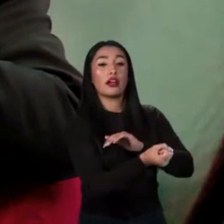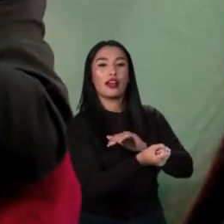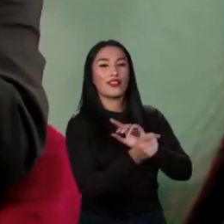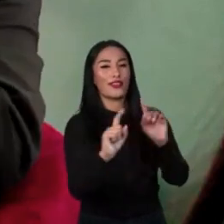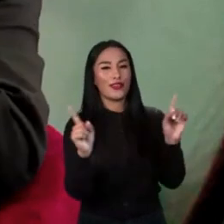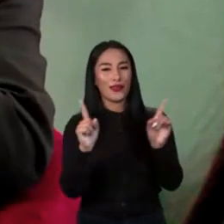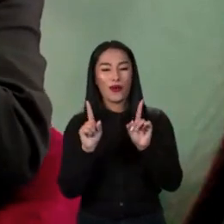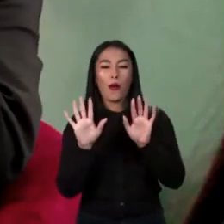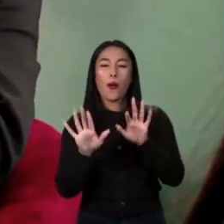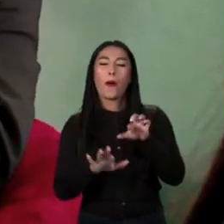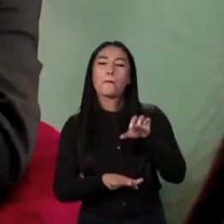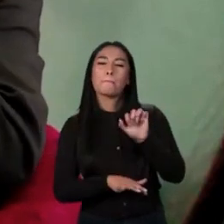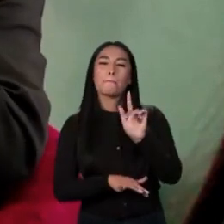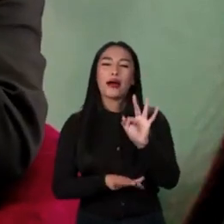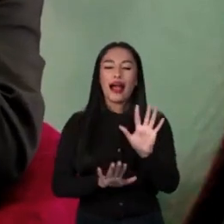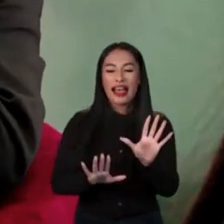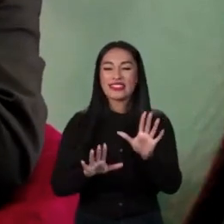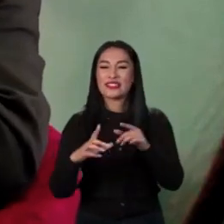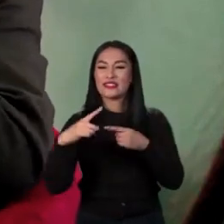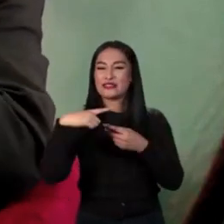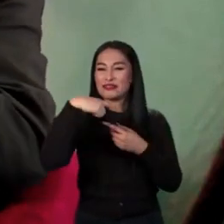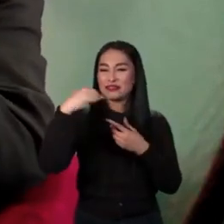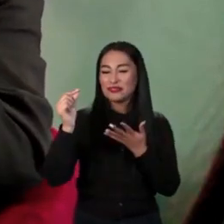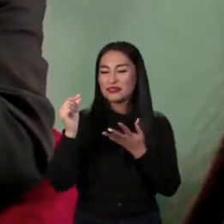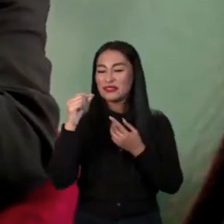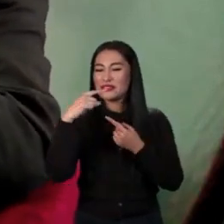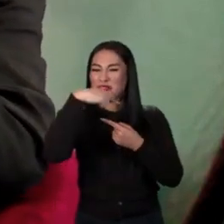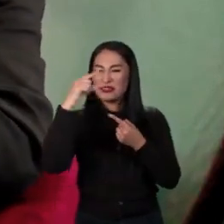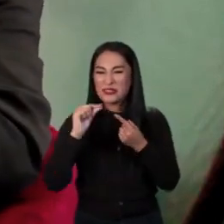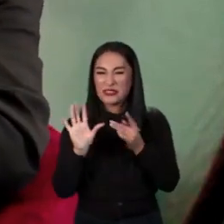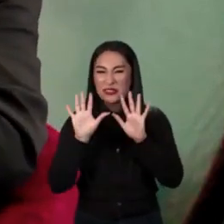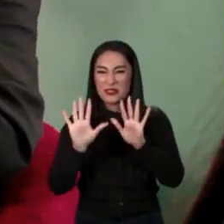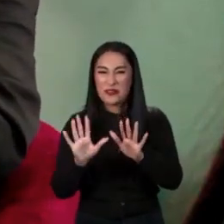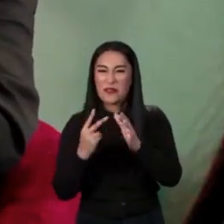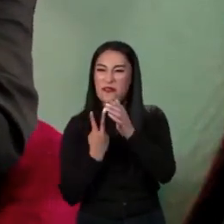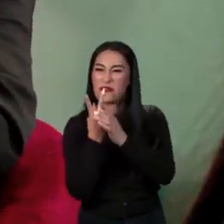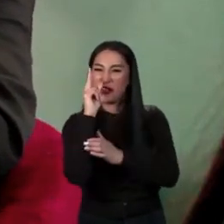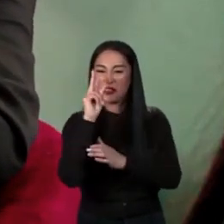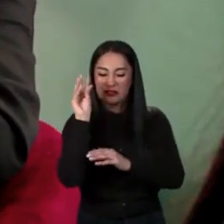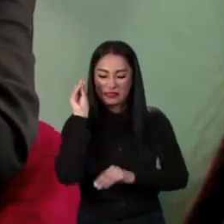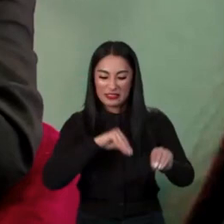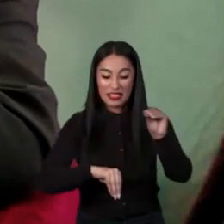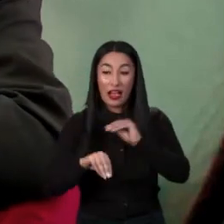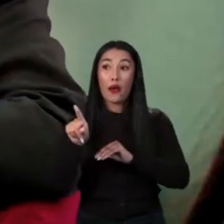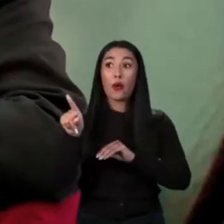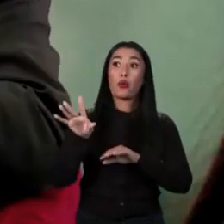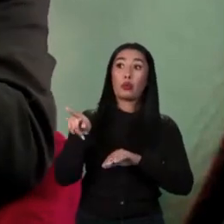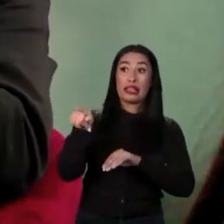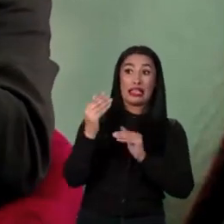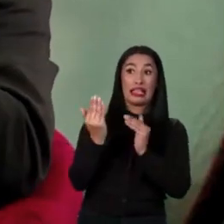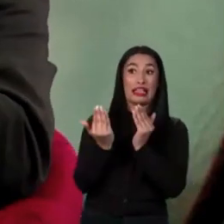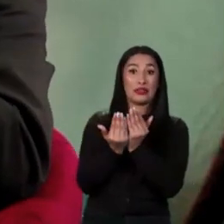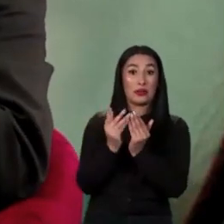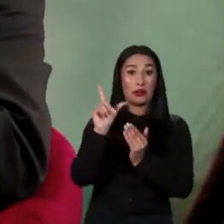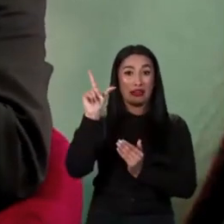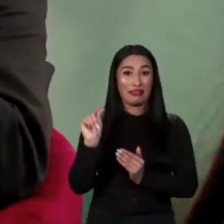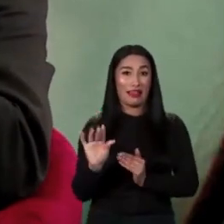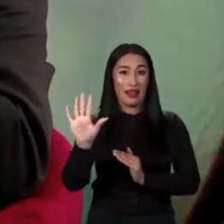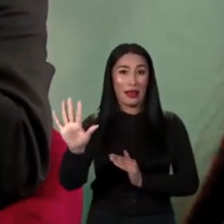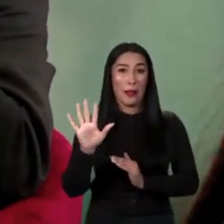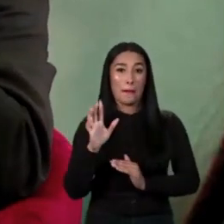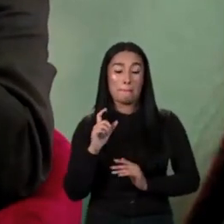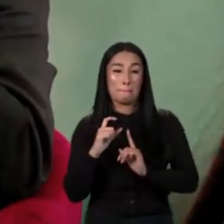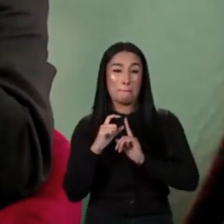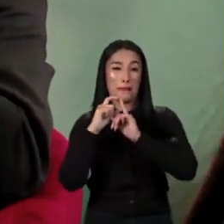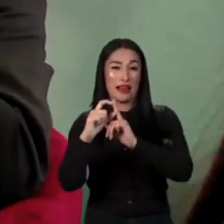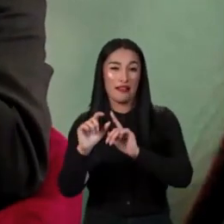aperitivo, el primo, el segundo, el contorno. Se nota que estudié en Italia. Y por lo tanto, es